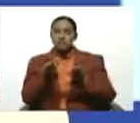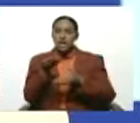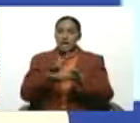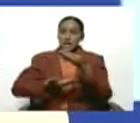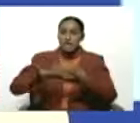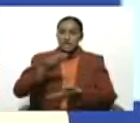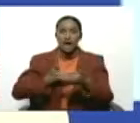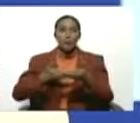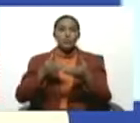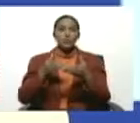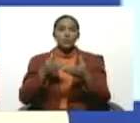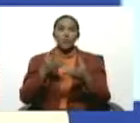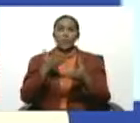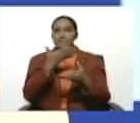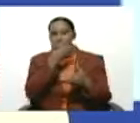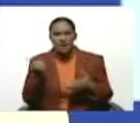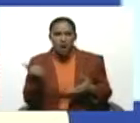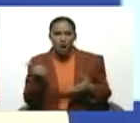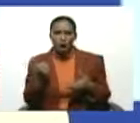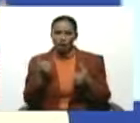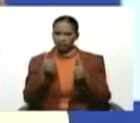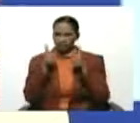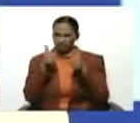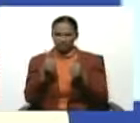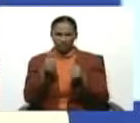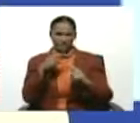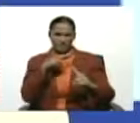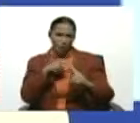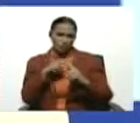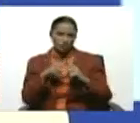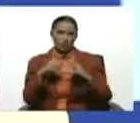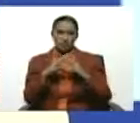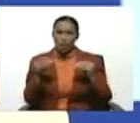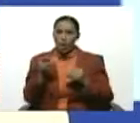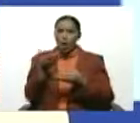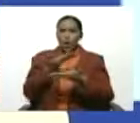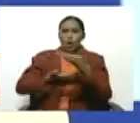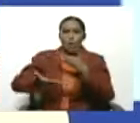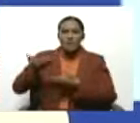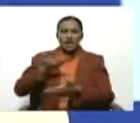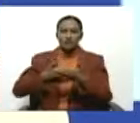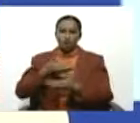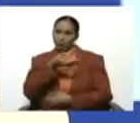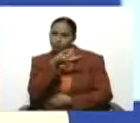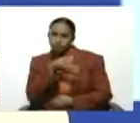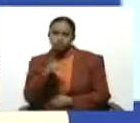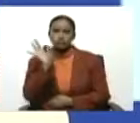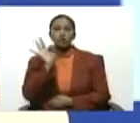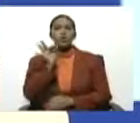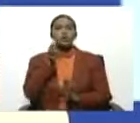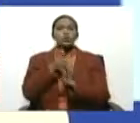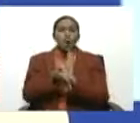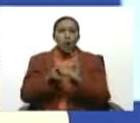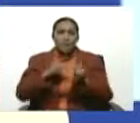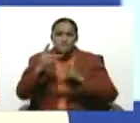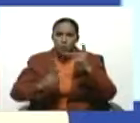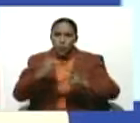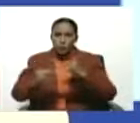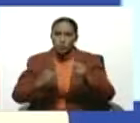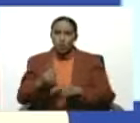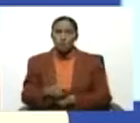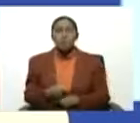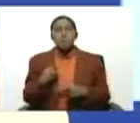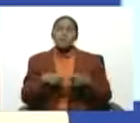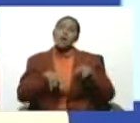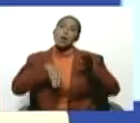entre eficiencia y una compensación entre eficiencia y la producción pero a